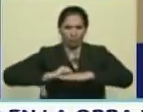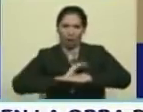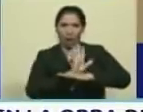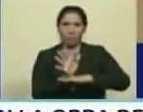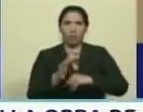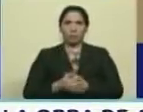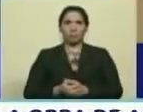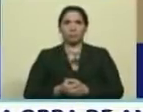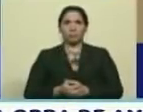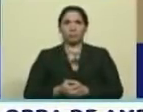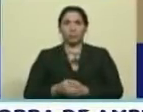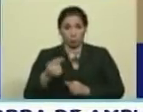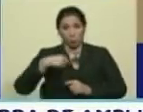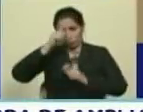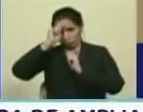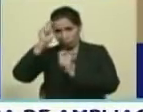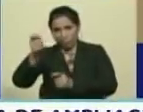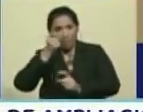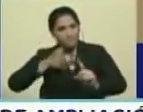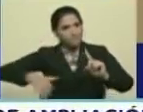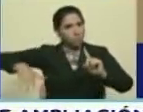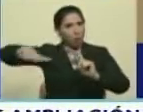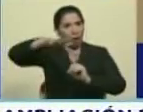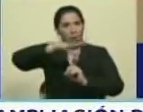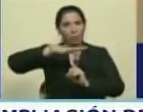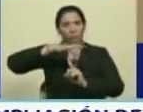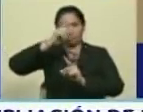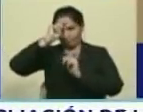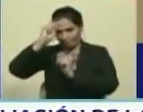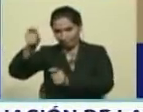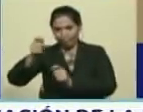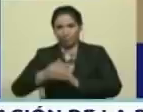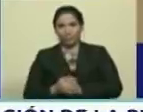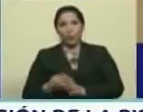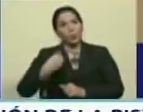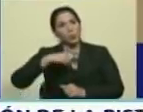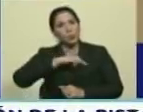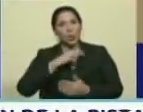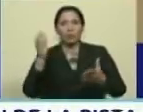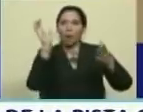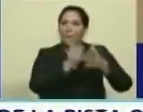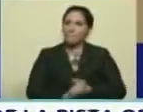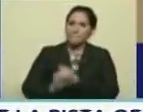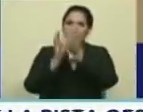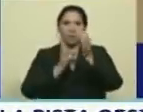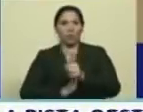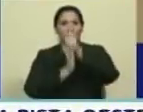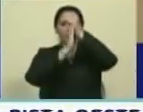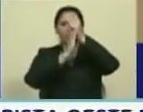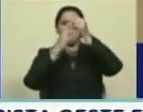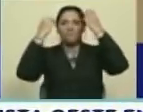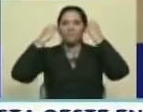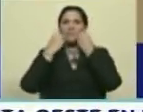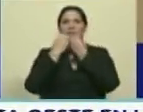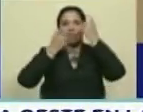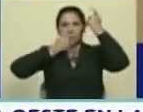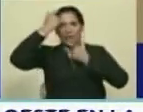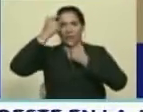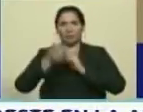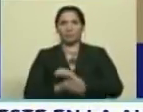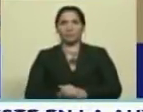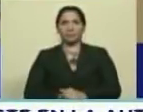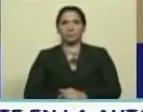Se lo debemos al pueblo, se lo debemos a nuestros compañeros líderes Fidel y Chávez.